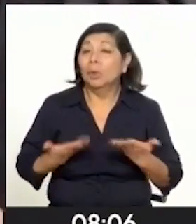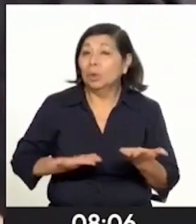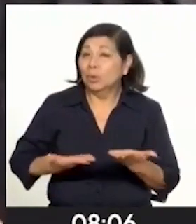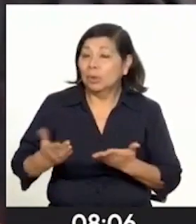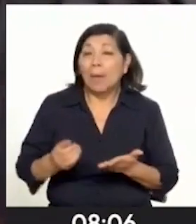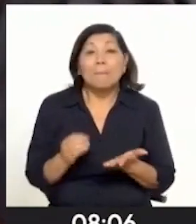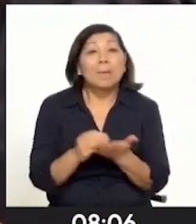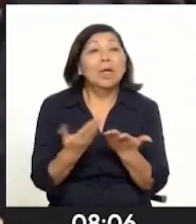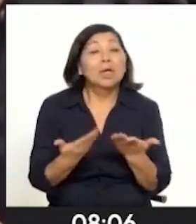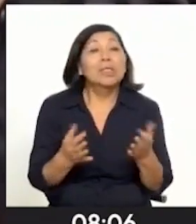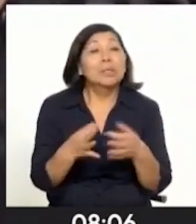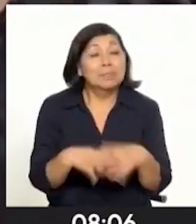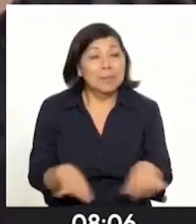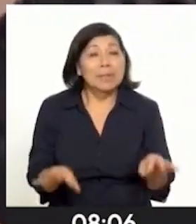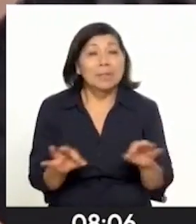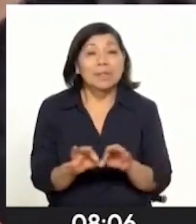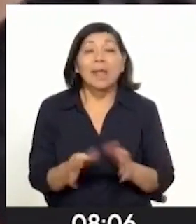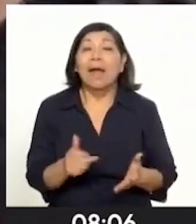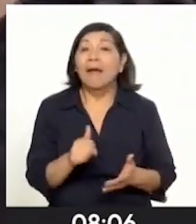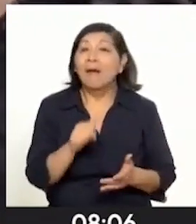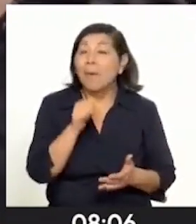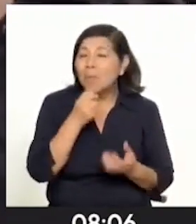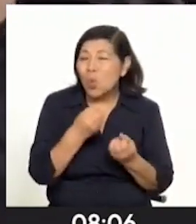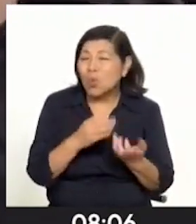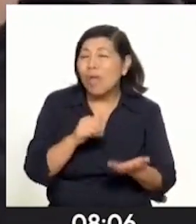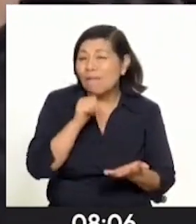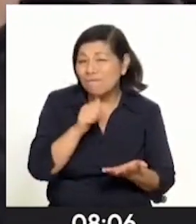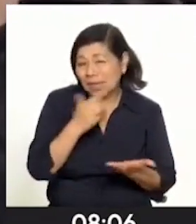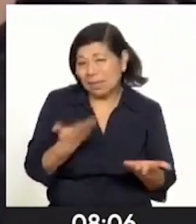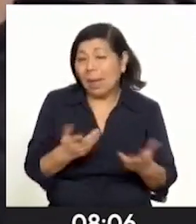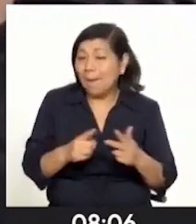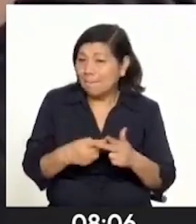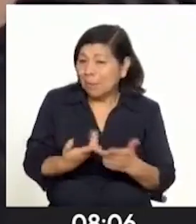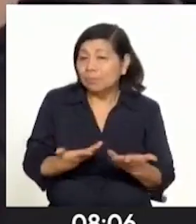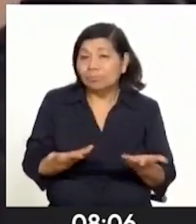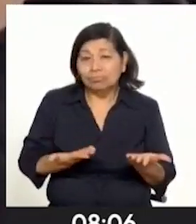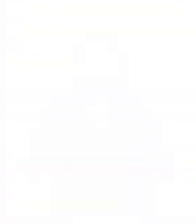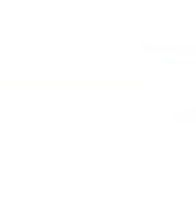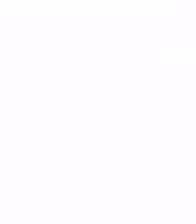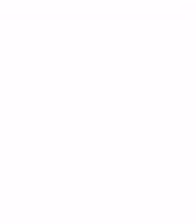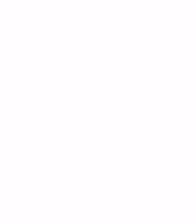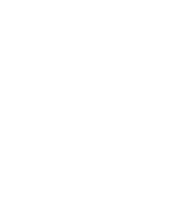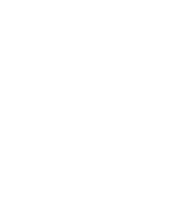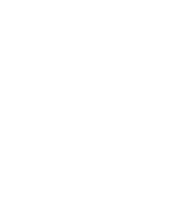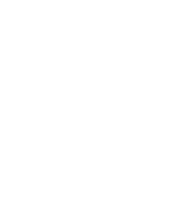atender prioridades, ¿no? Las fallas son muchas. Bueno, comencemos a atender las más